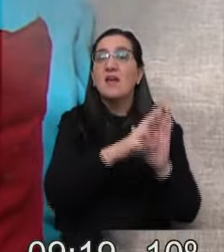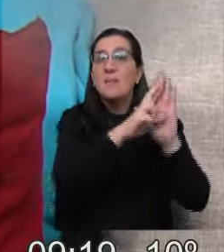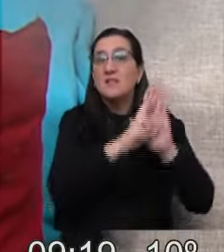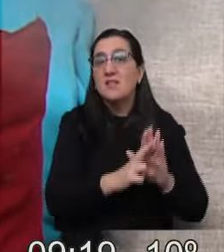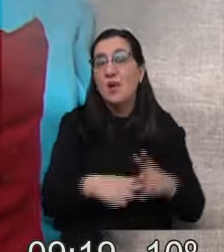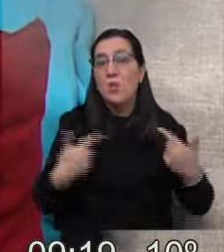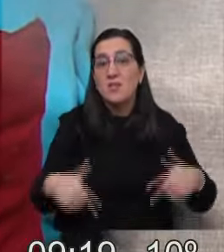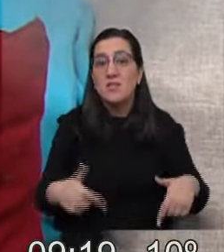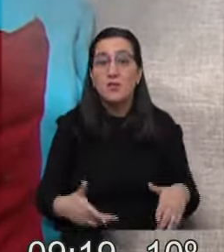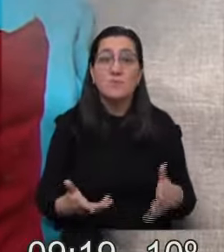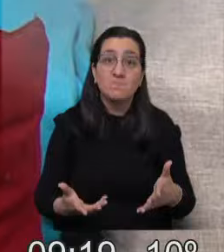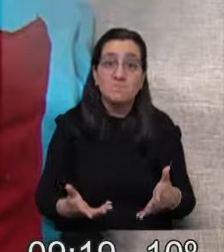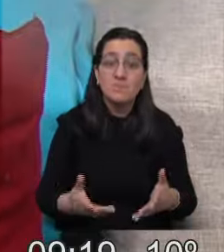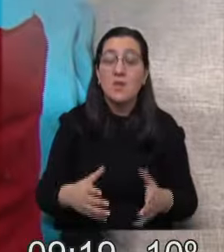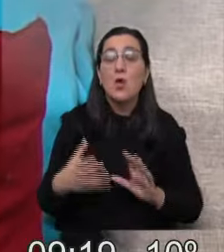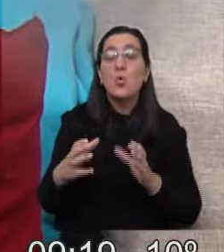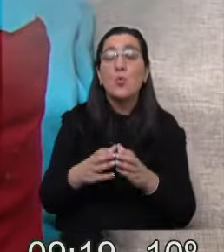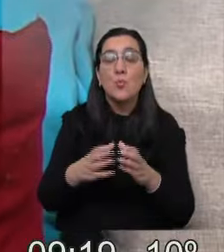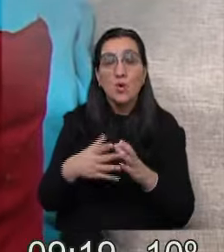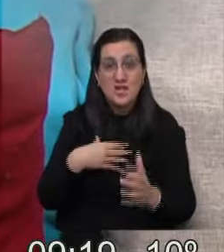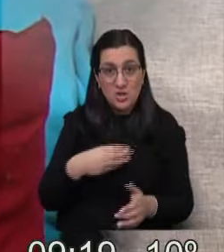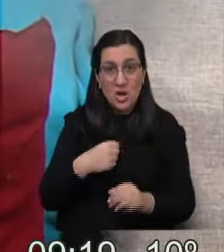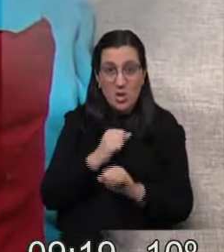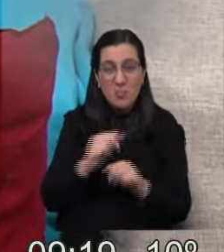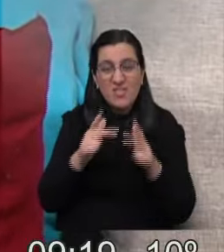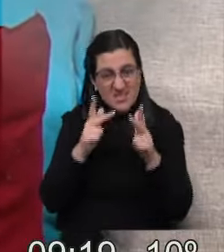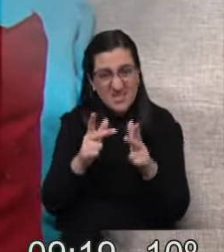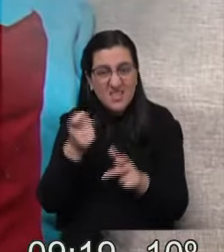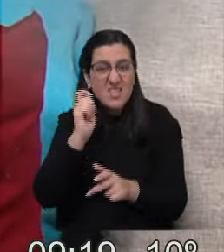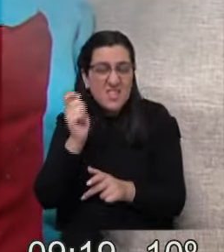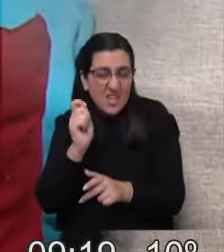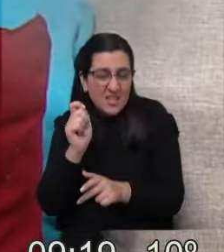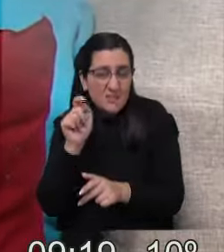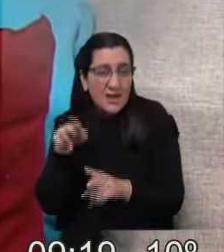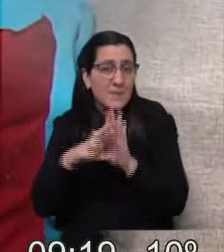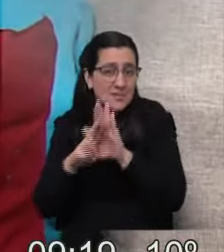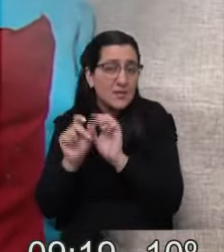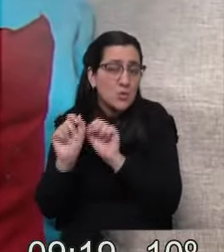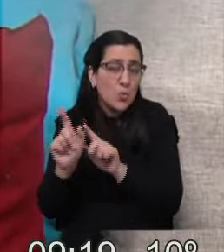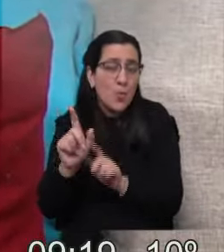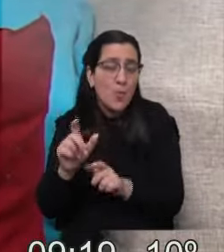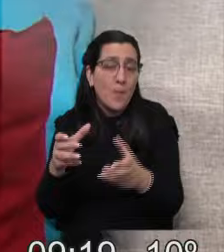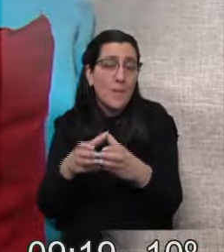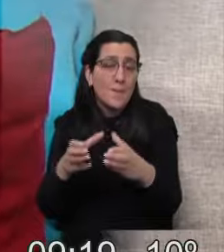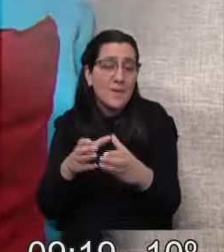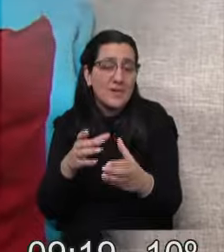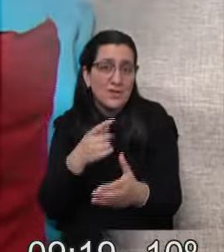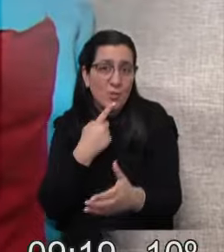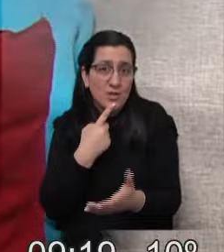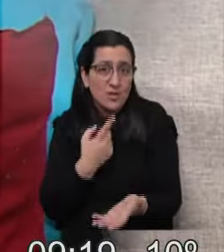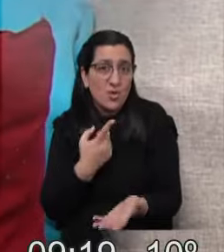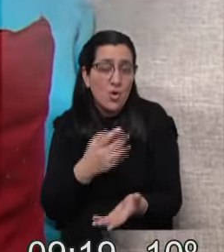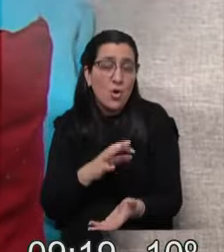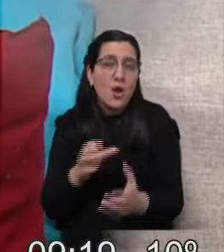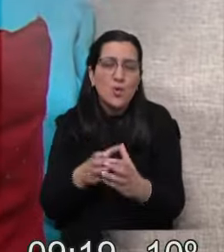ministerios, ¿el Partido Nacional podría decir van a estar estas personas de mi partido si luego actúan en coalición? ¿El Partido Colorado